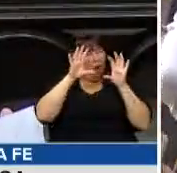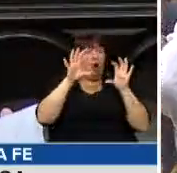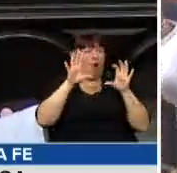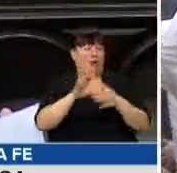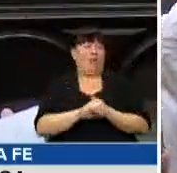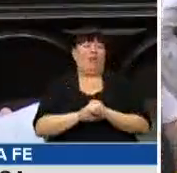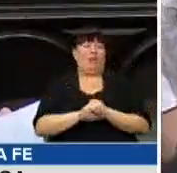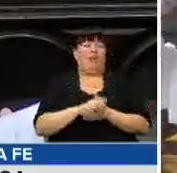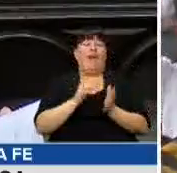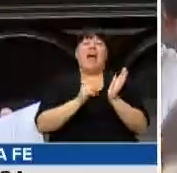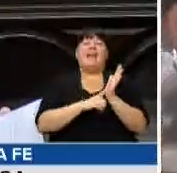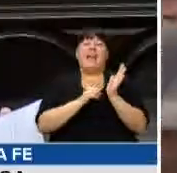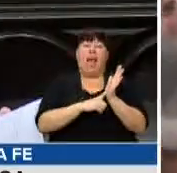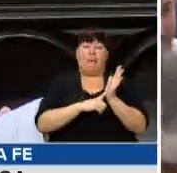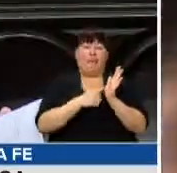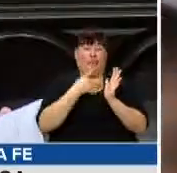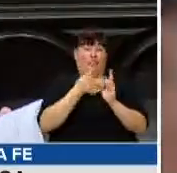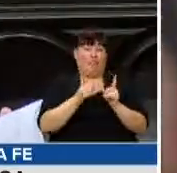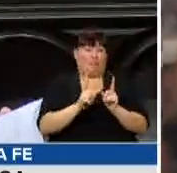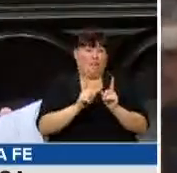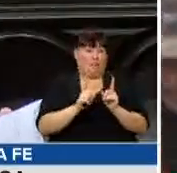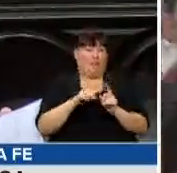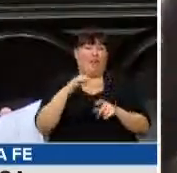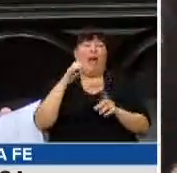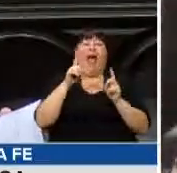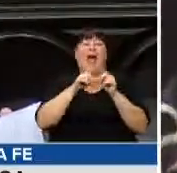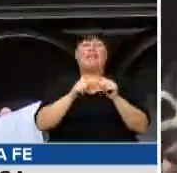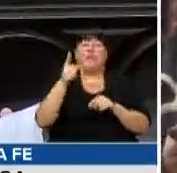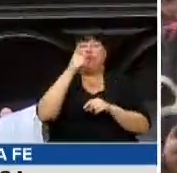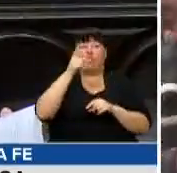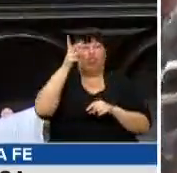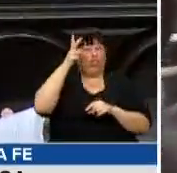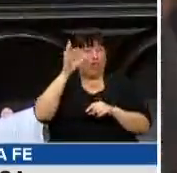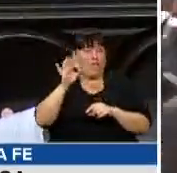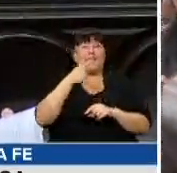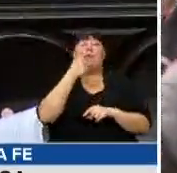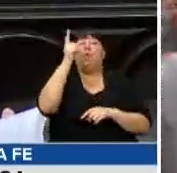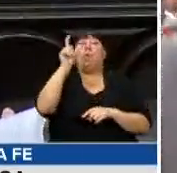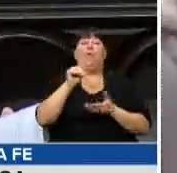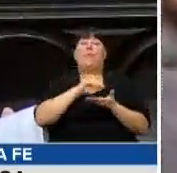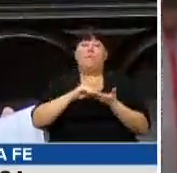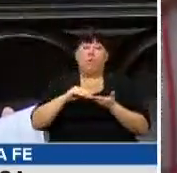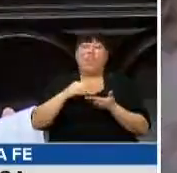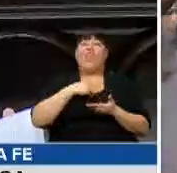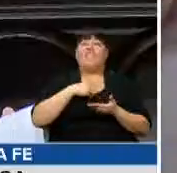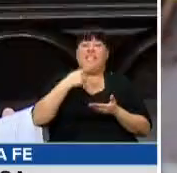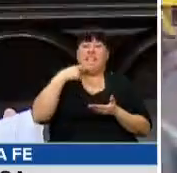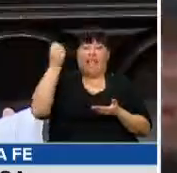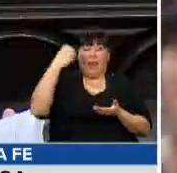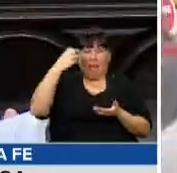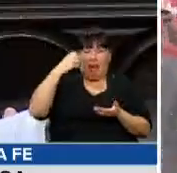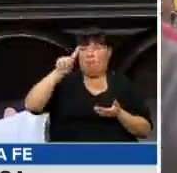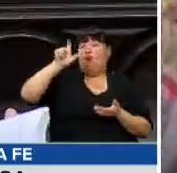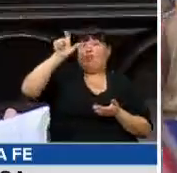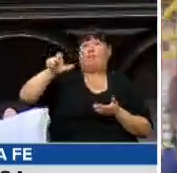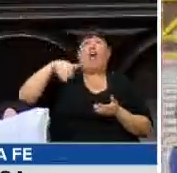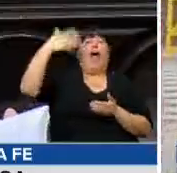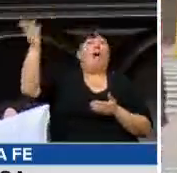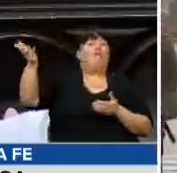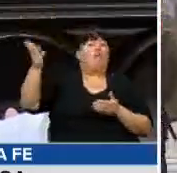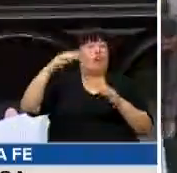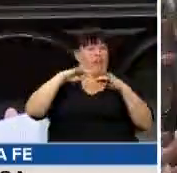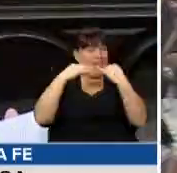acá Fernando Iglesias se aprovecha de dos cuestiones primero de plantearle una crítica muy fuerte a los sindicalistas más